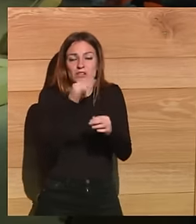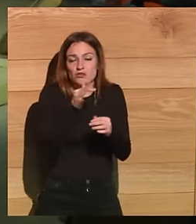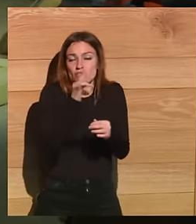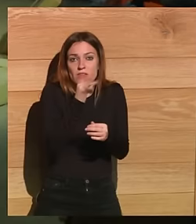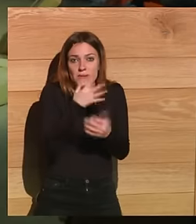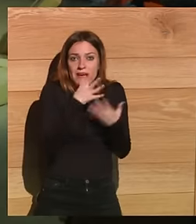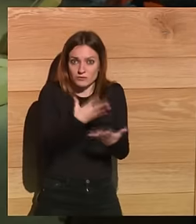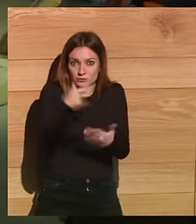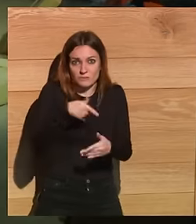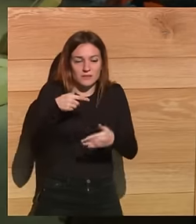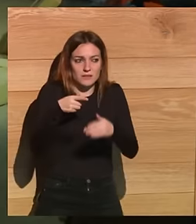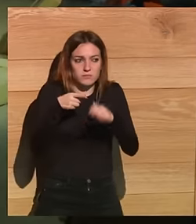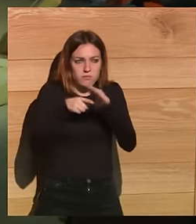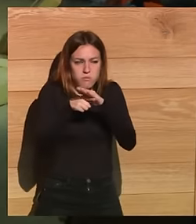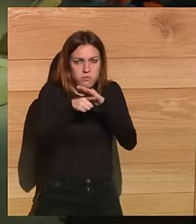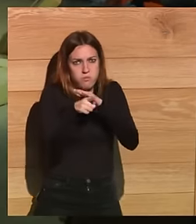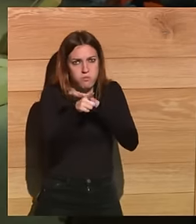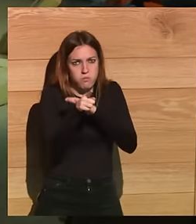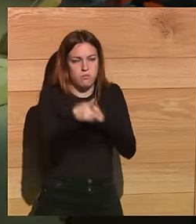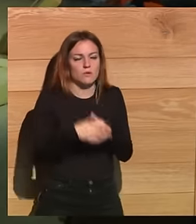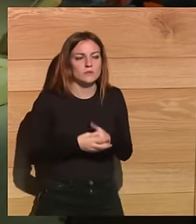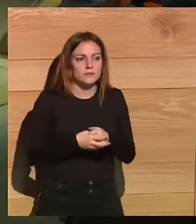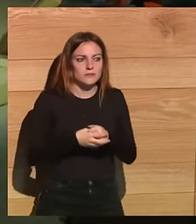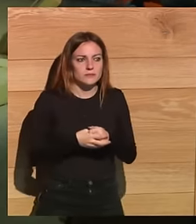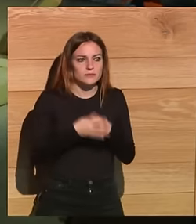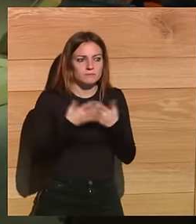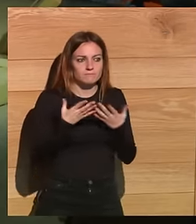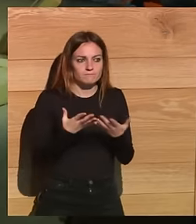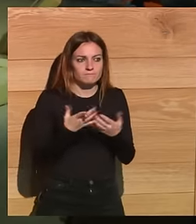ahora. Tenemos